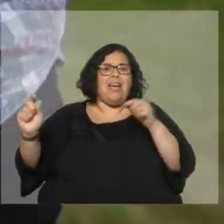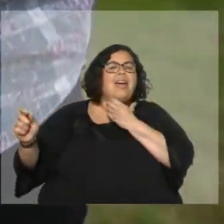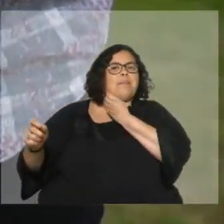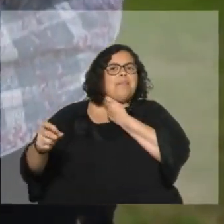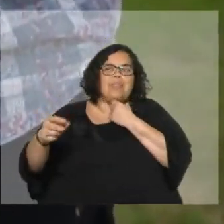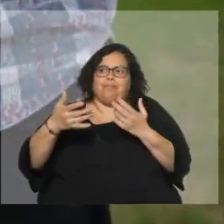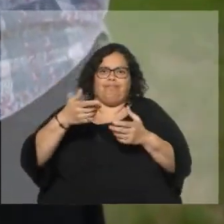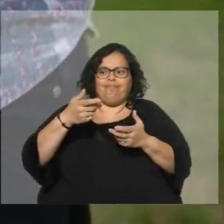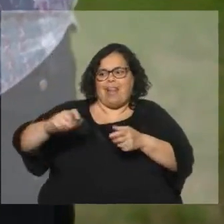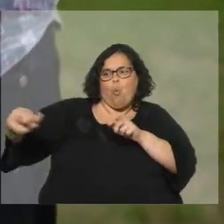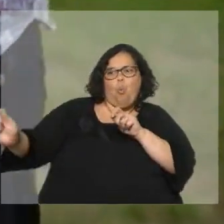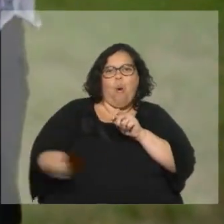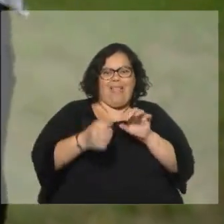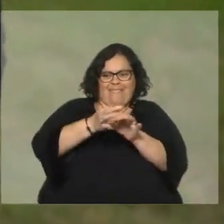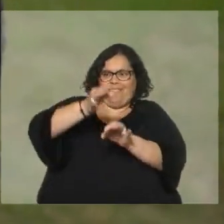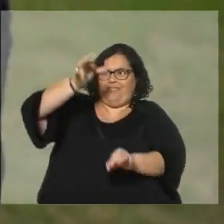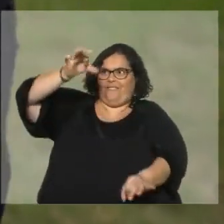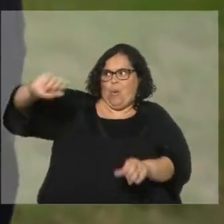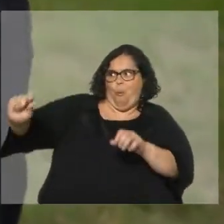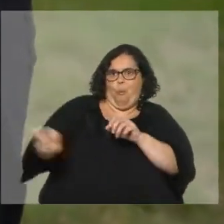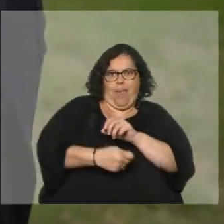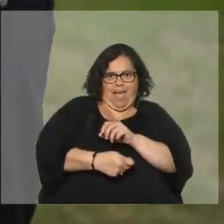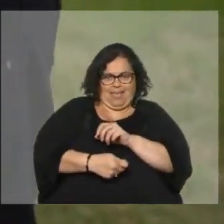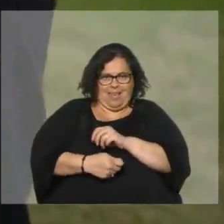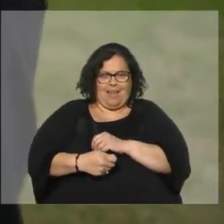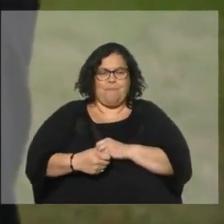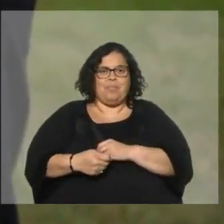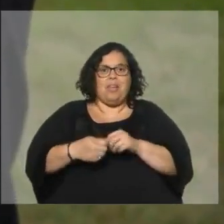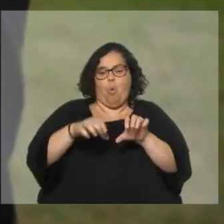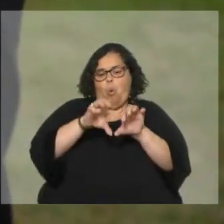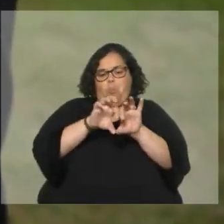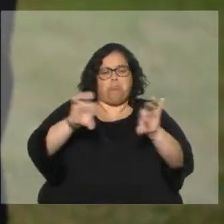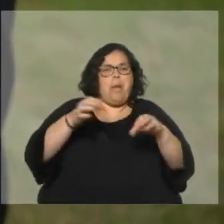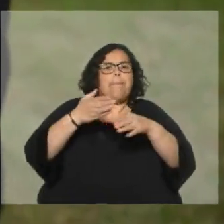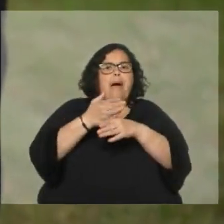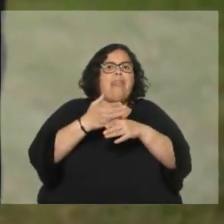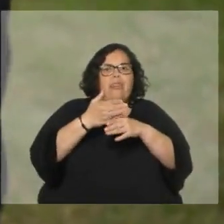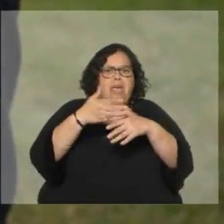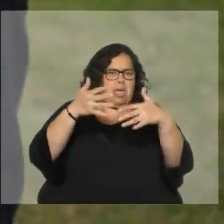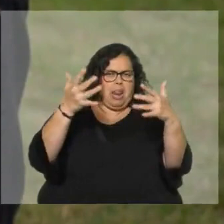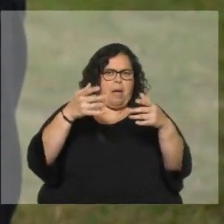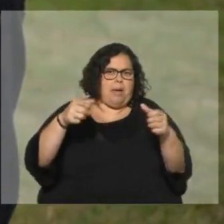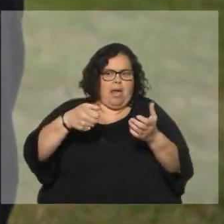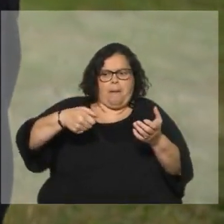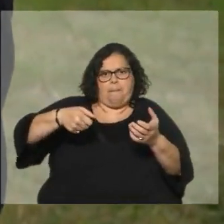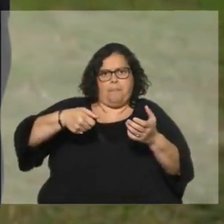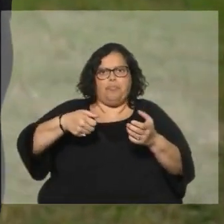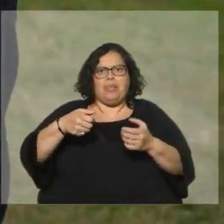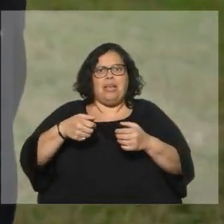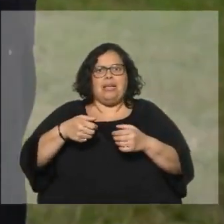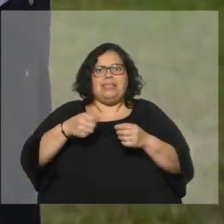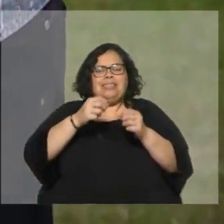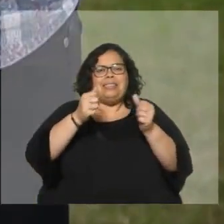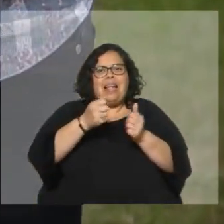que tengas, que sea que se consiga un palito cualquiera, va a ser un manguito. Se le hace